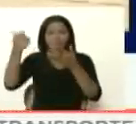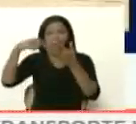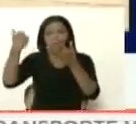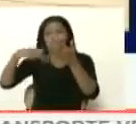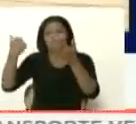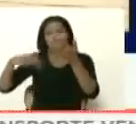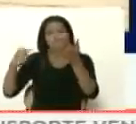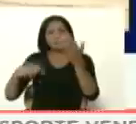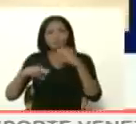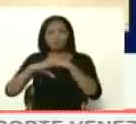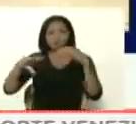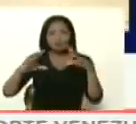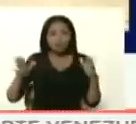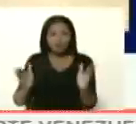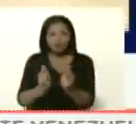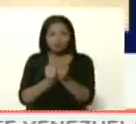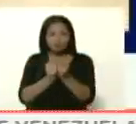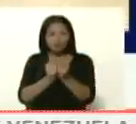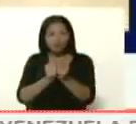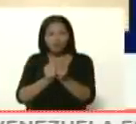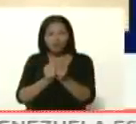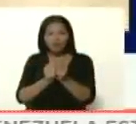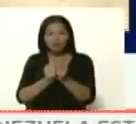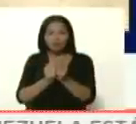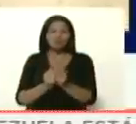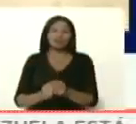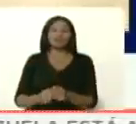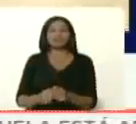autobuses. La ruta El Limón Gato Negro,